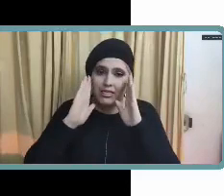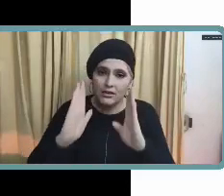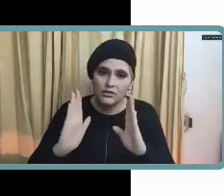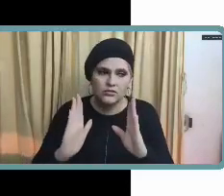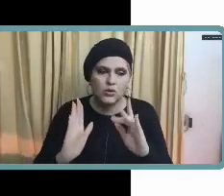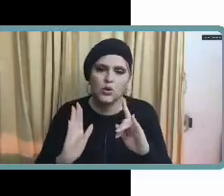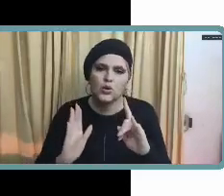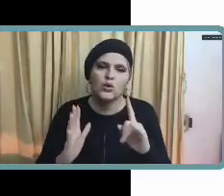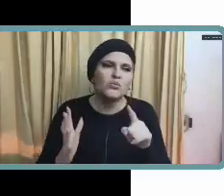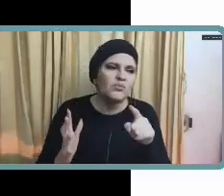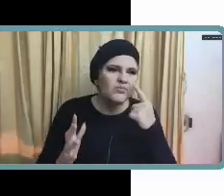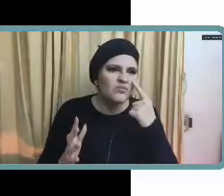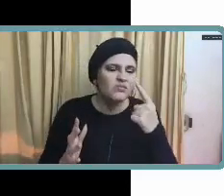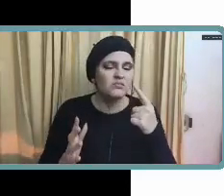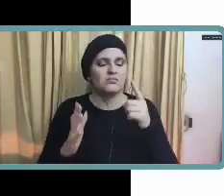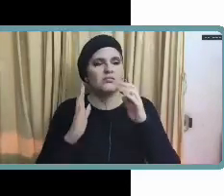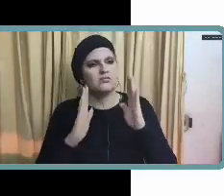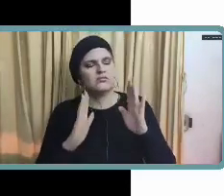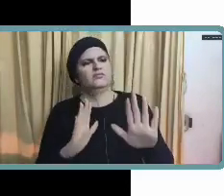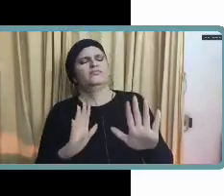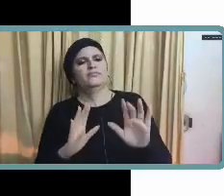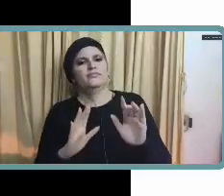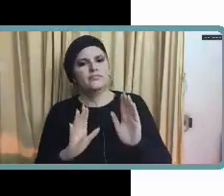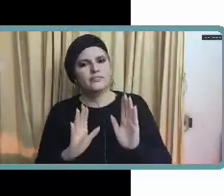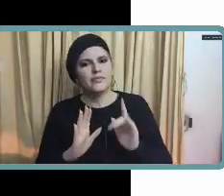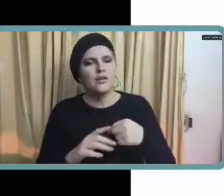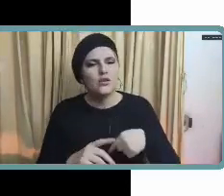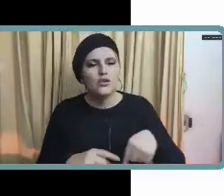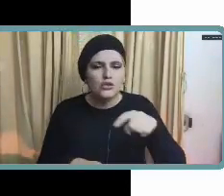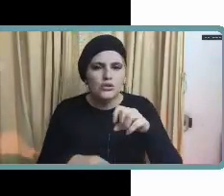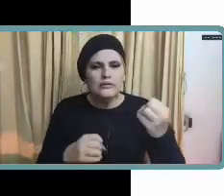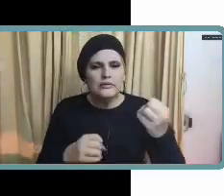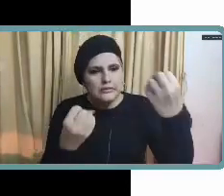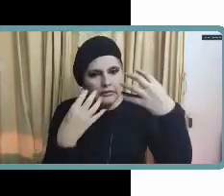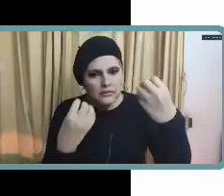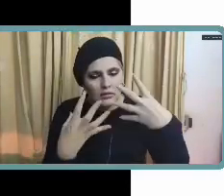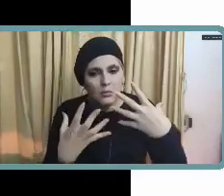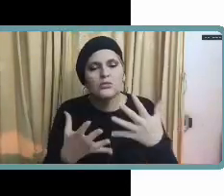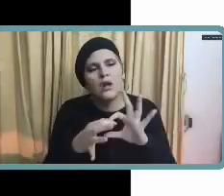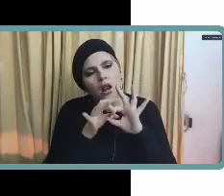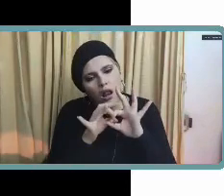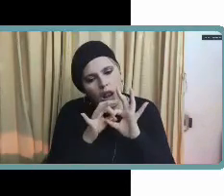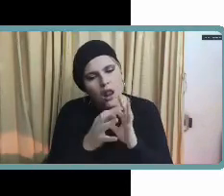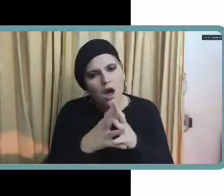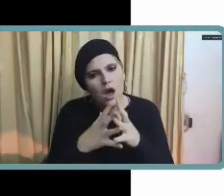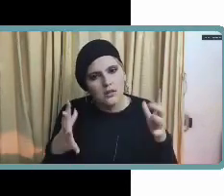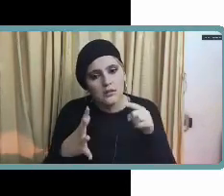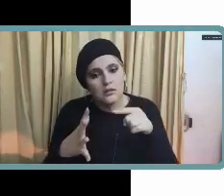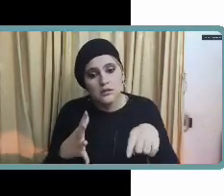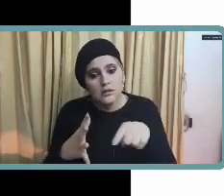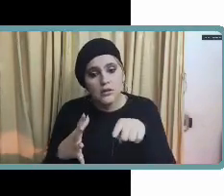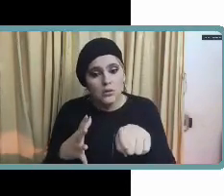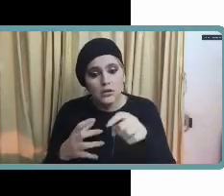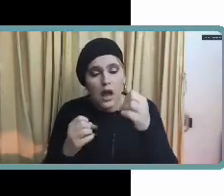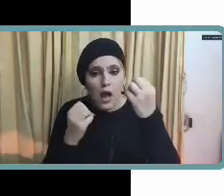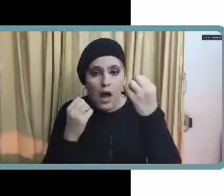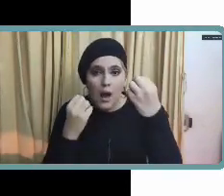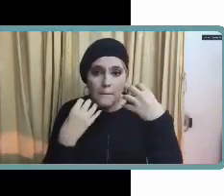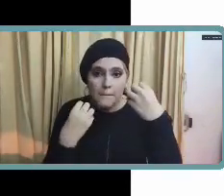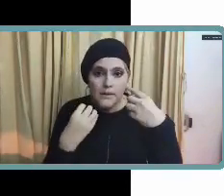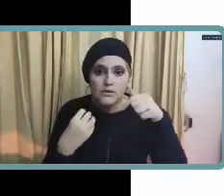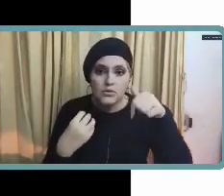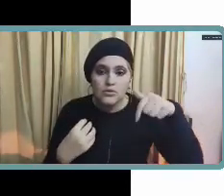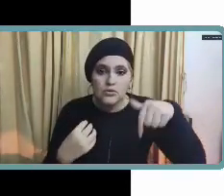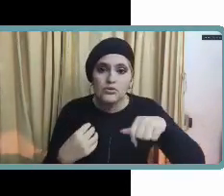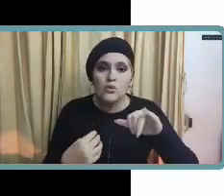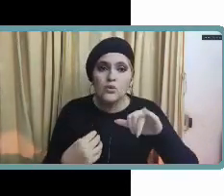irnos entre nosotros capacitando, y por eso agradezco también esta instancia de capacitación, y este jueves es la segunda